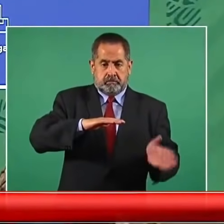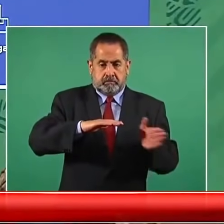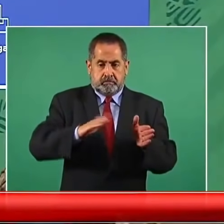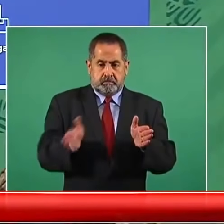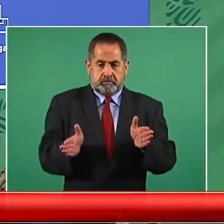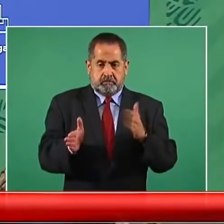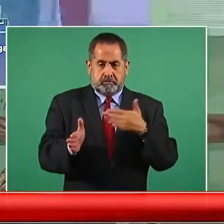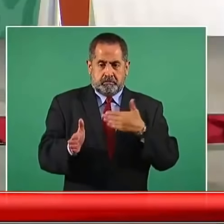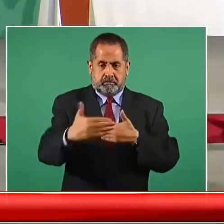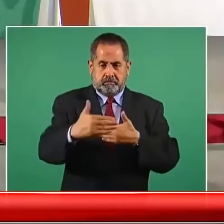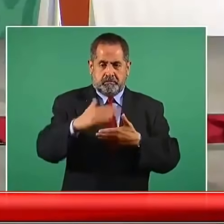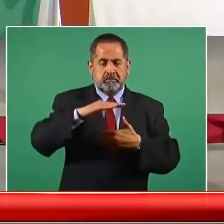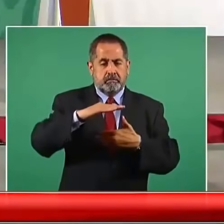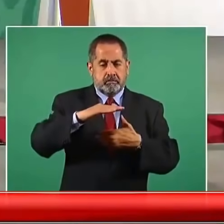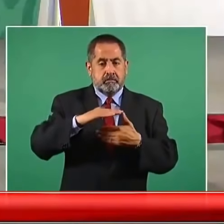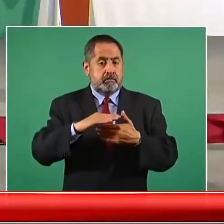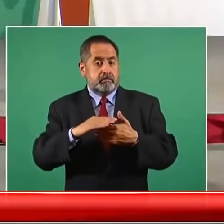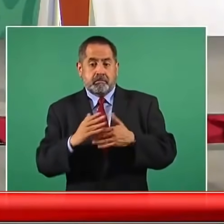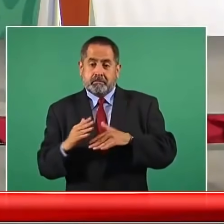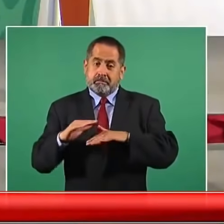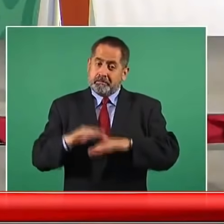son murales,